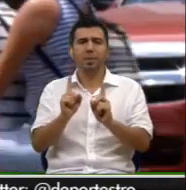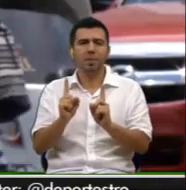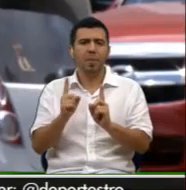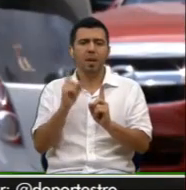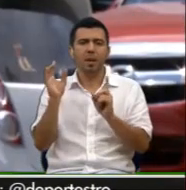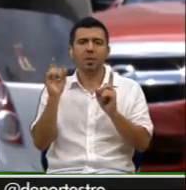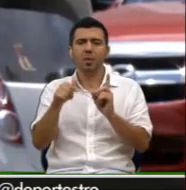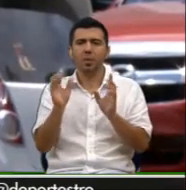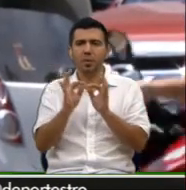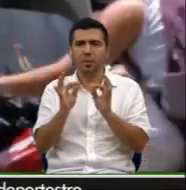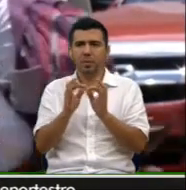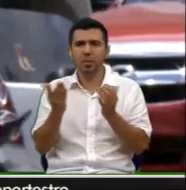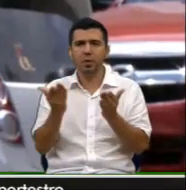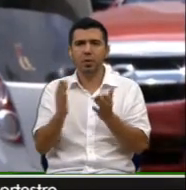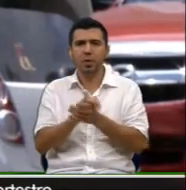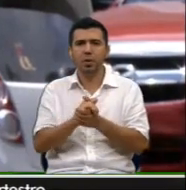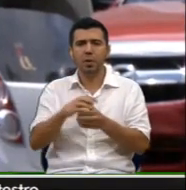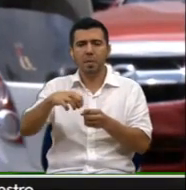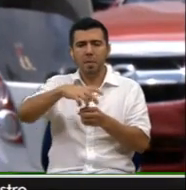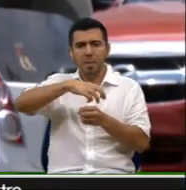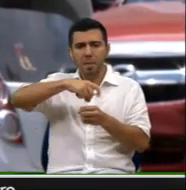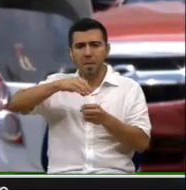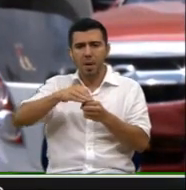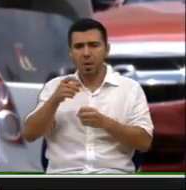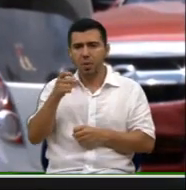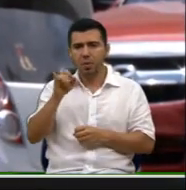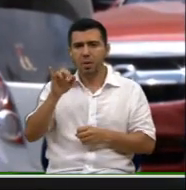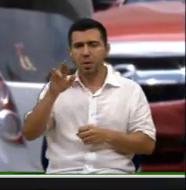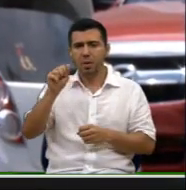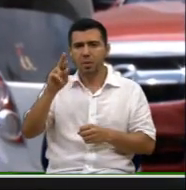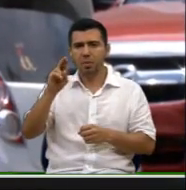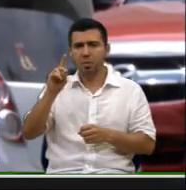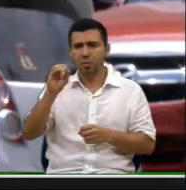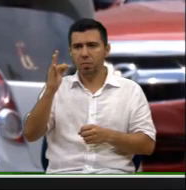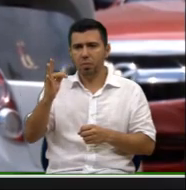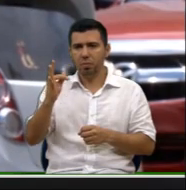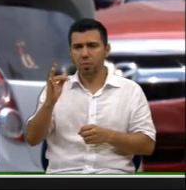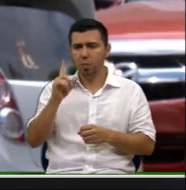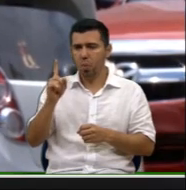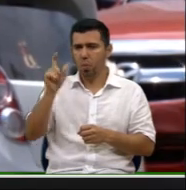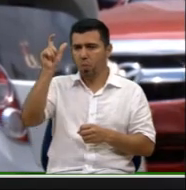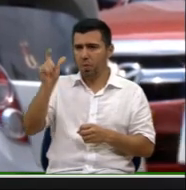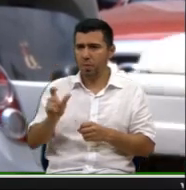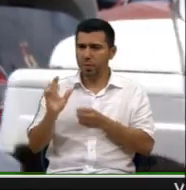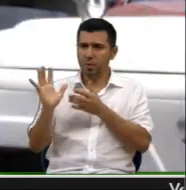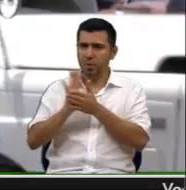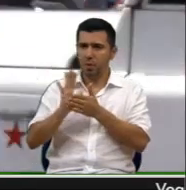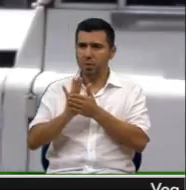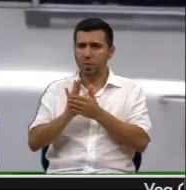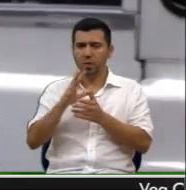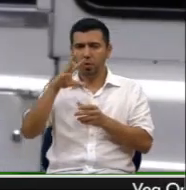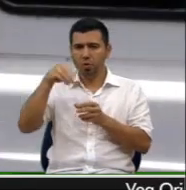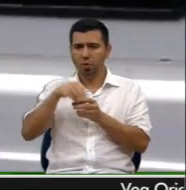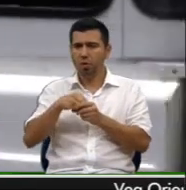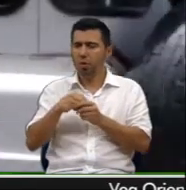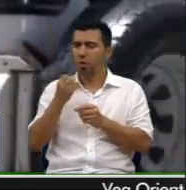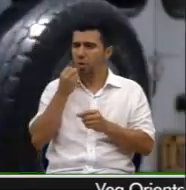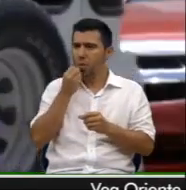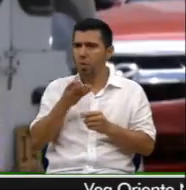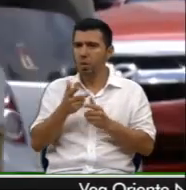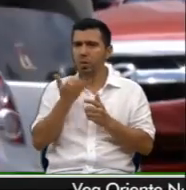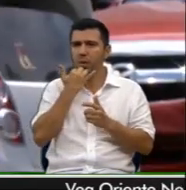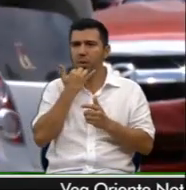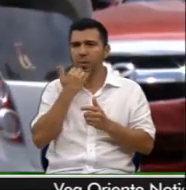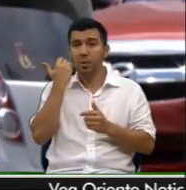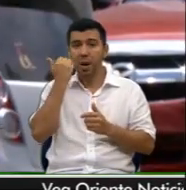motocicleta en el barrio girardot un familiar le confirmó a Oriente noticias que Diana Salazar no se encontraba en estado de